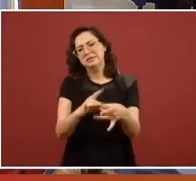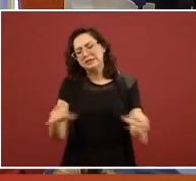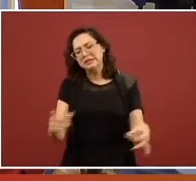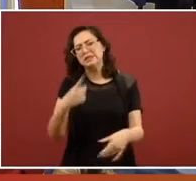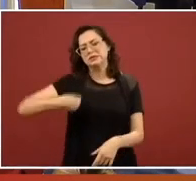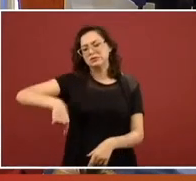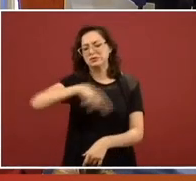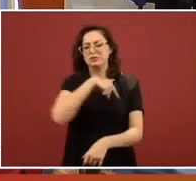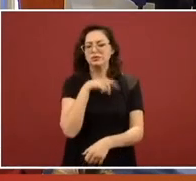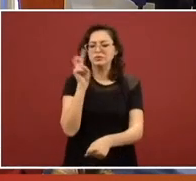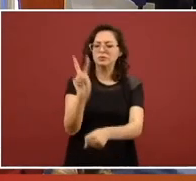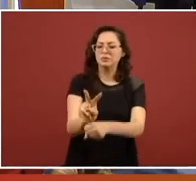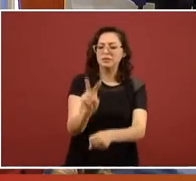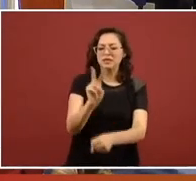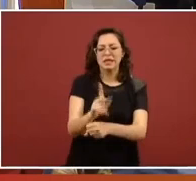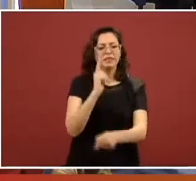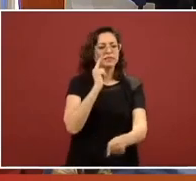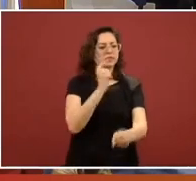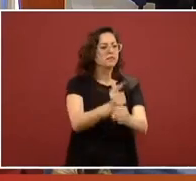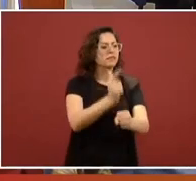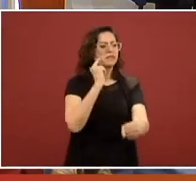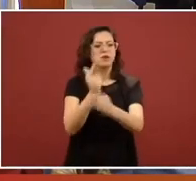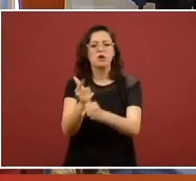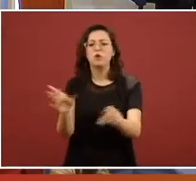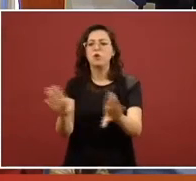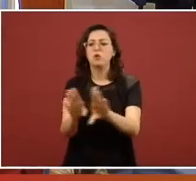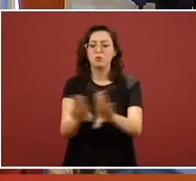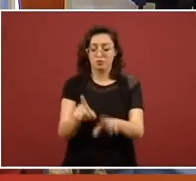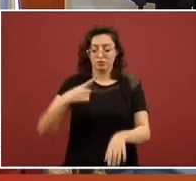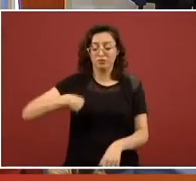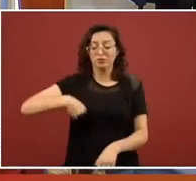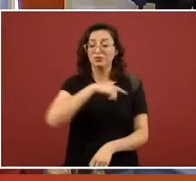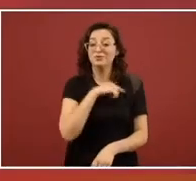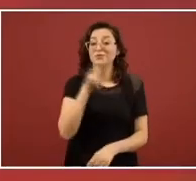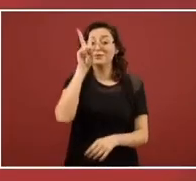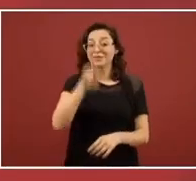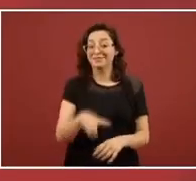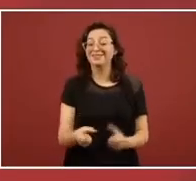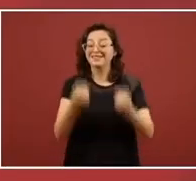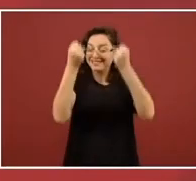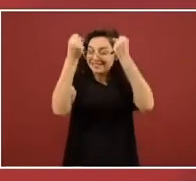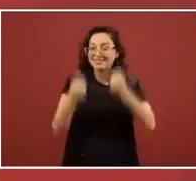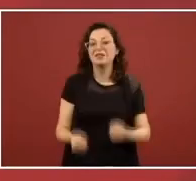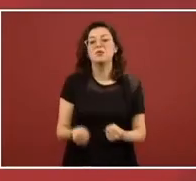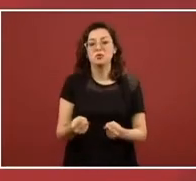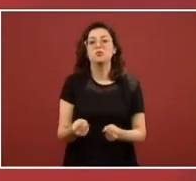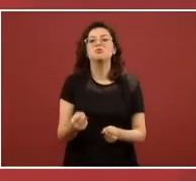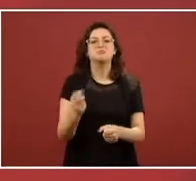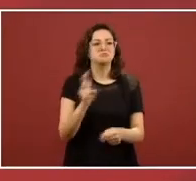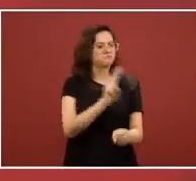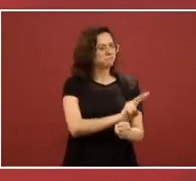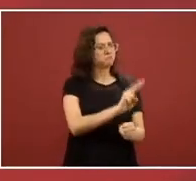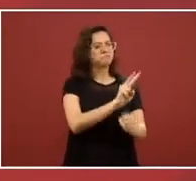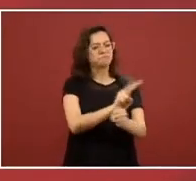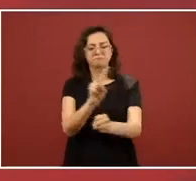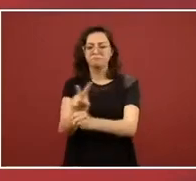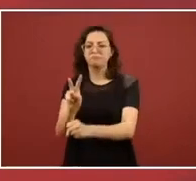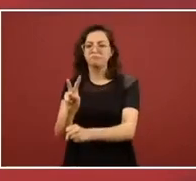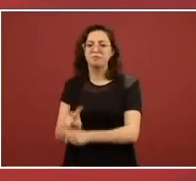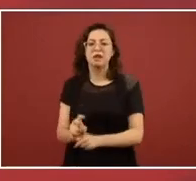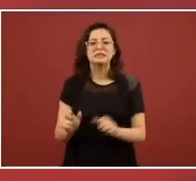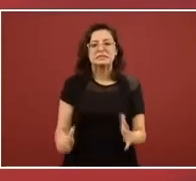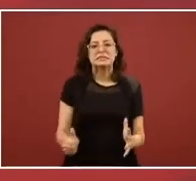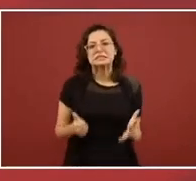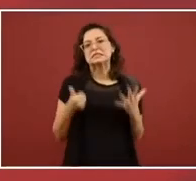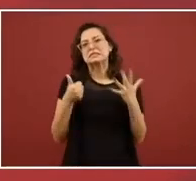decir con razonable certidumbre y confianza que sí estamos monitoreando por 6